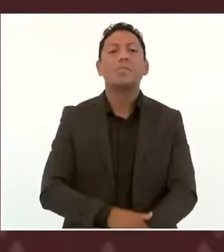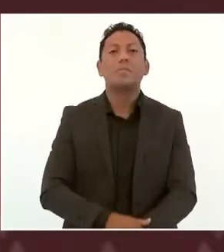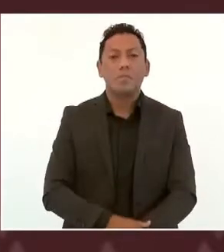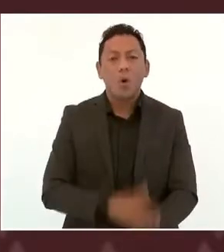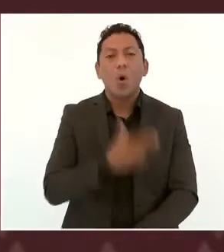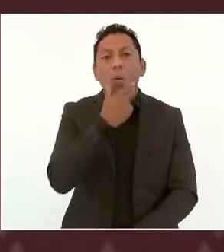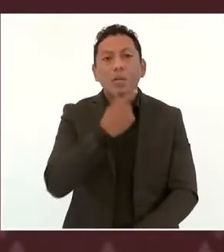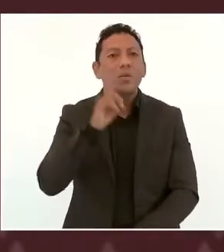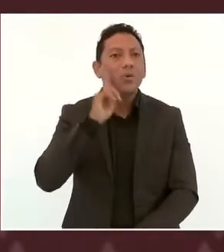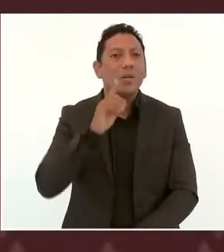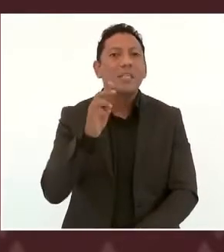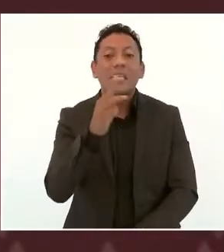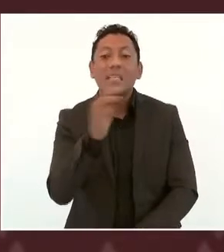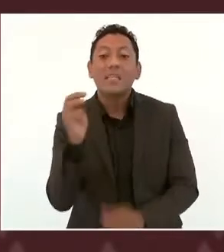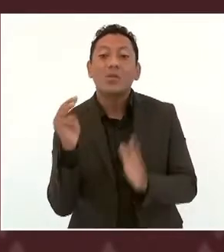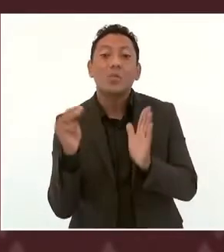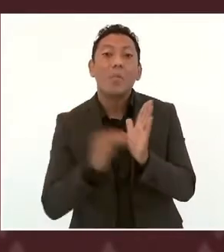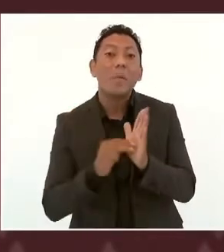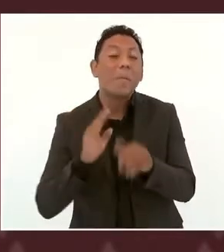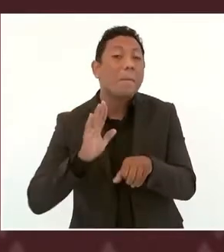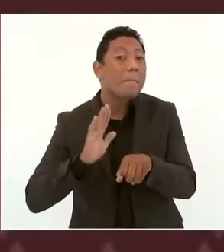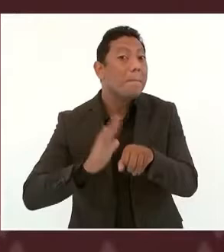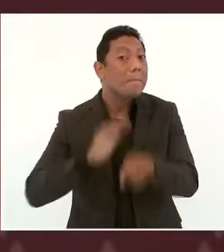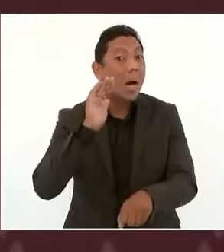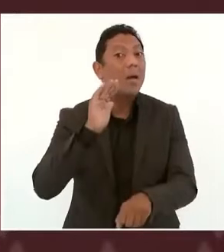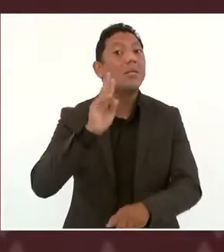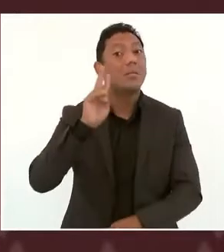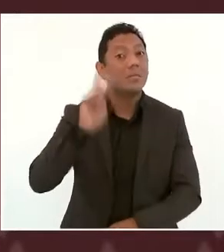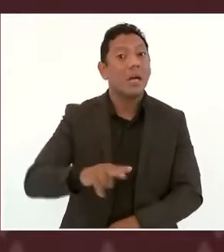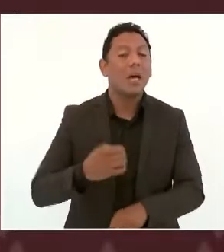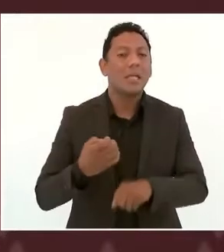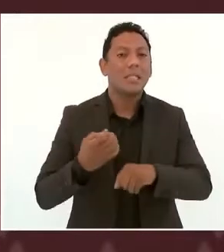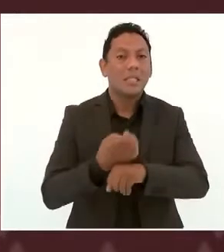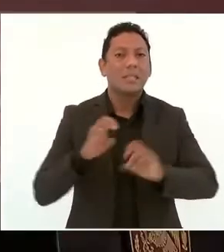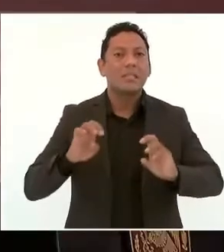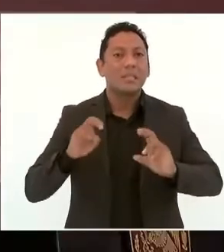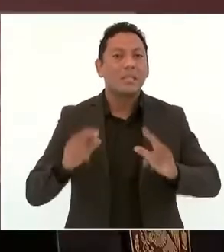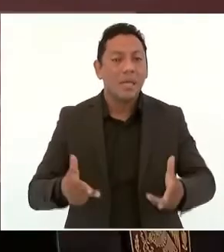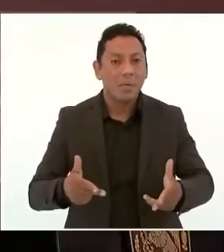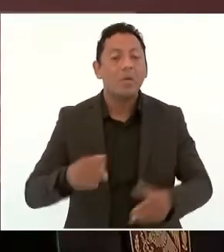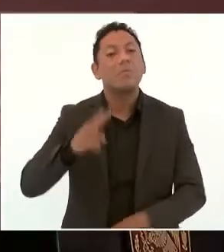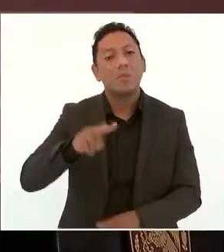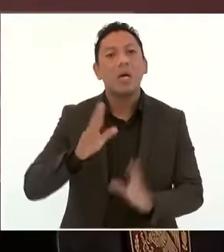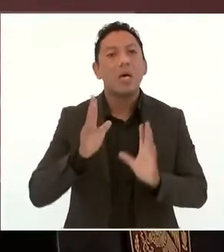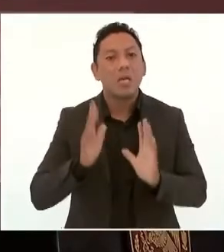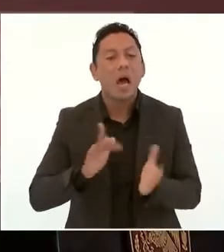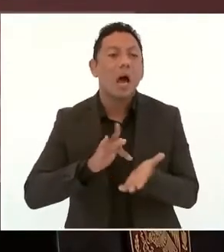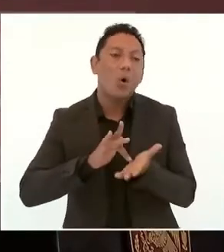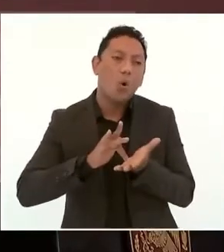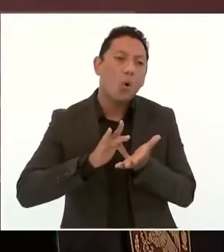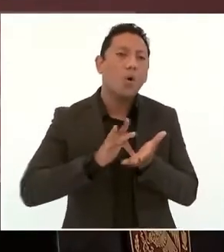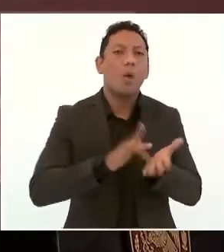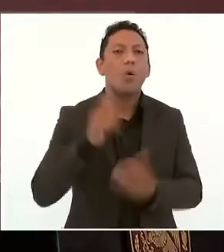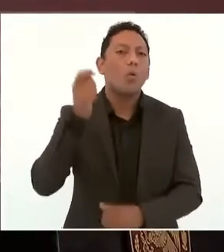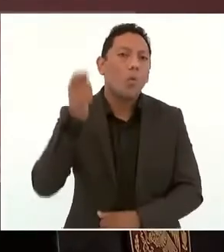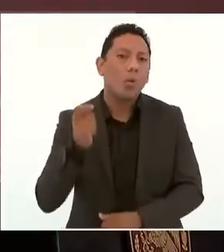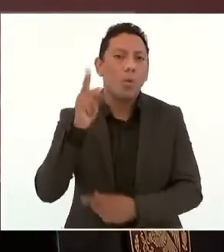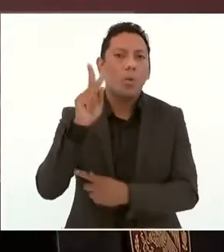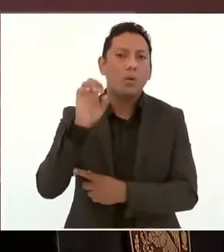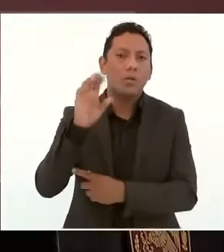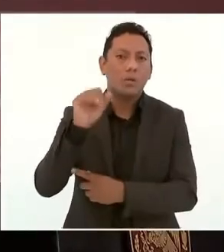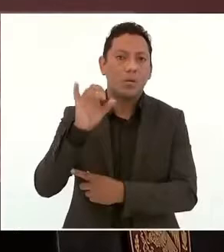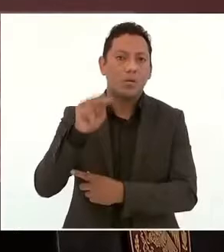un poco más de 300,000 adultos mayores en Chiapas están recibiendo una pensión